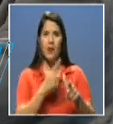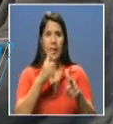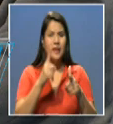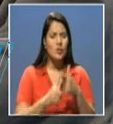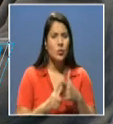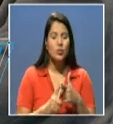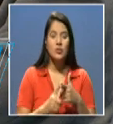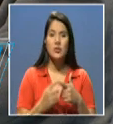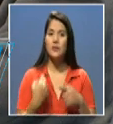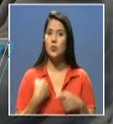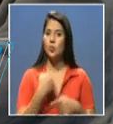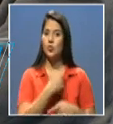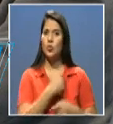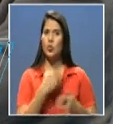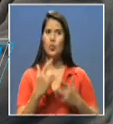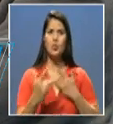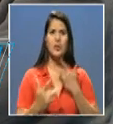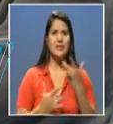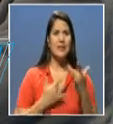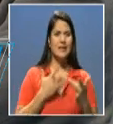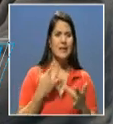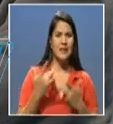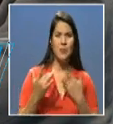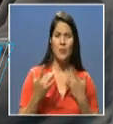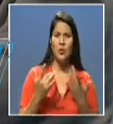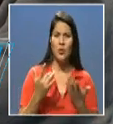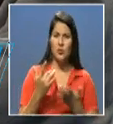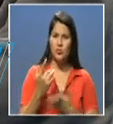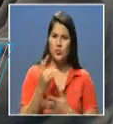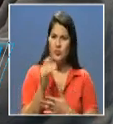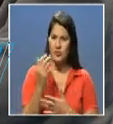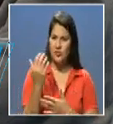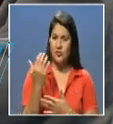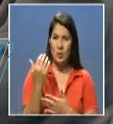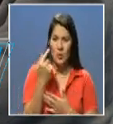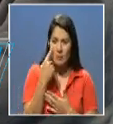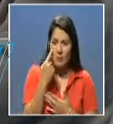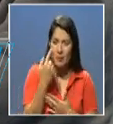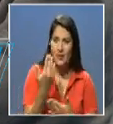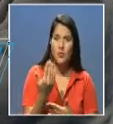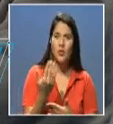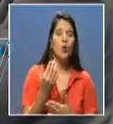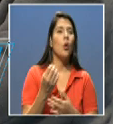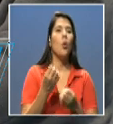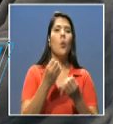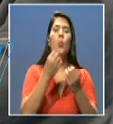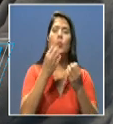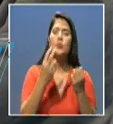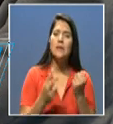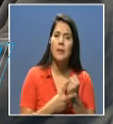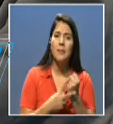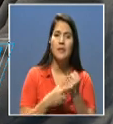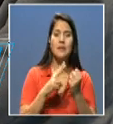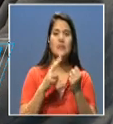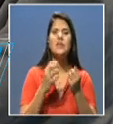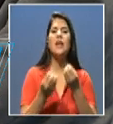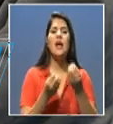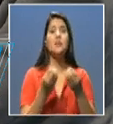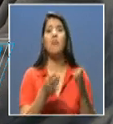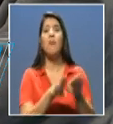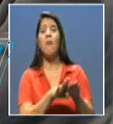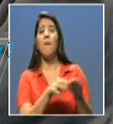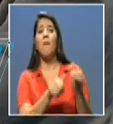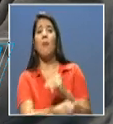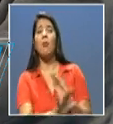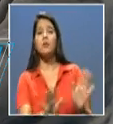sensación que da, ¿verdad?, ese sobreseimiento que uno ha visto en los últimos años una y otra vez, que es dejar morir los